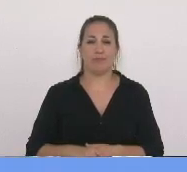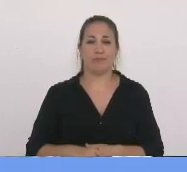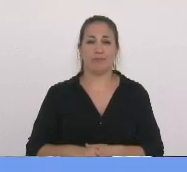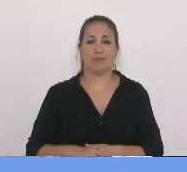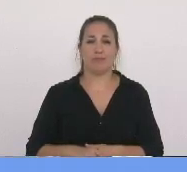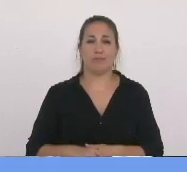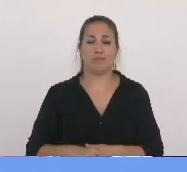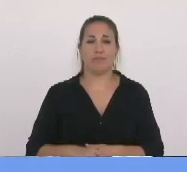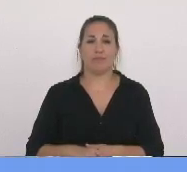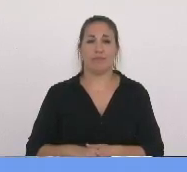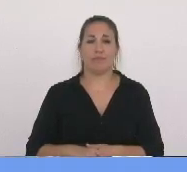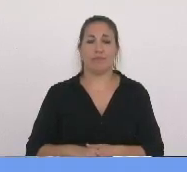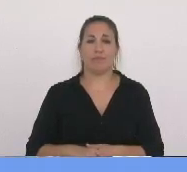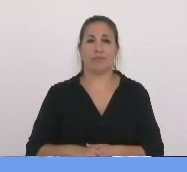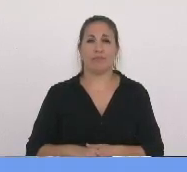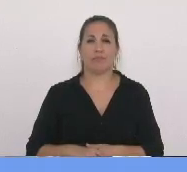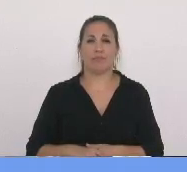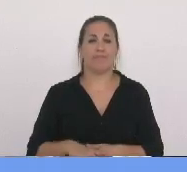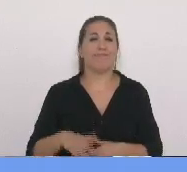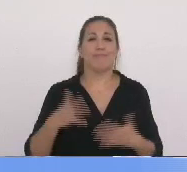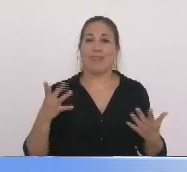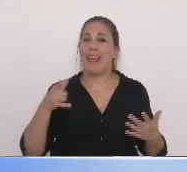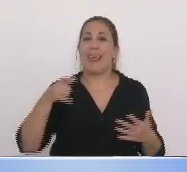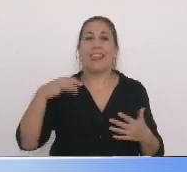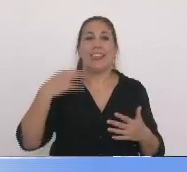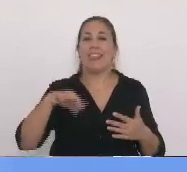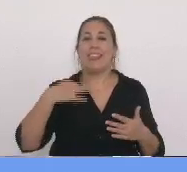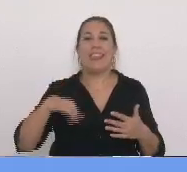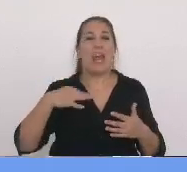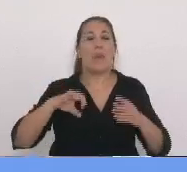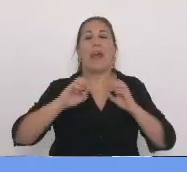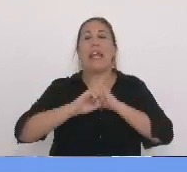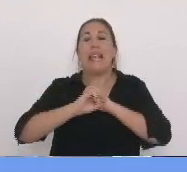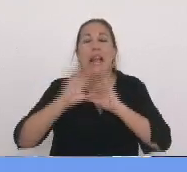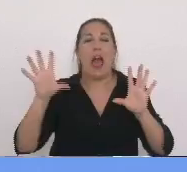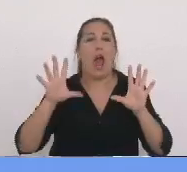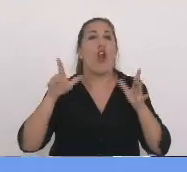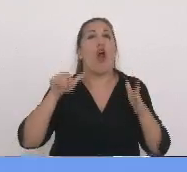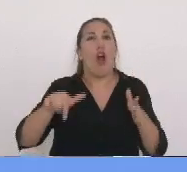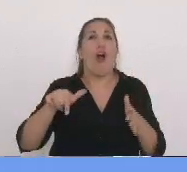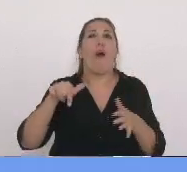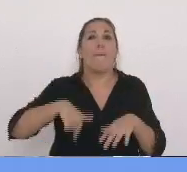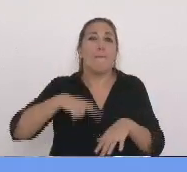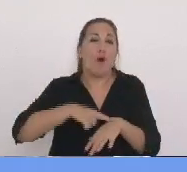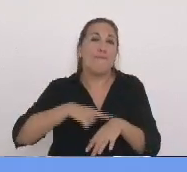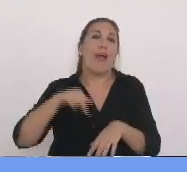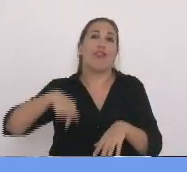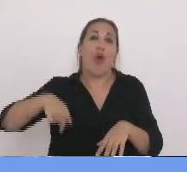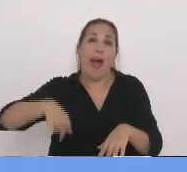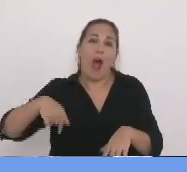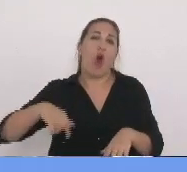debe ser muy claro y esta es la gran oportunidad que tenemos y creo también que